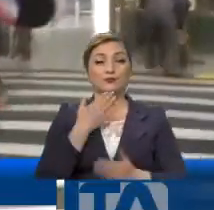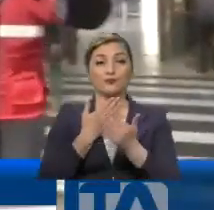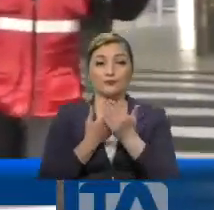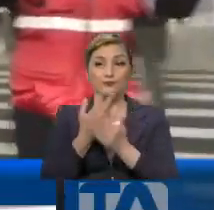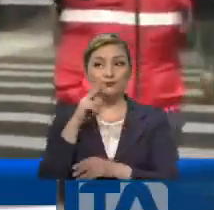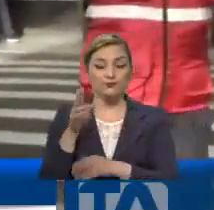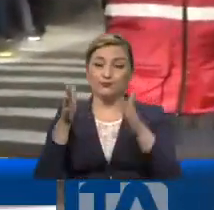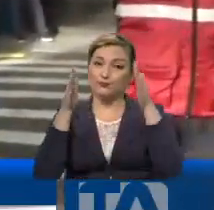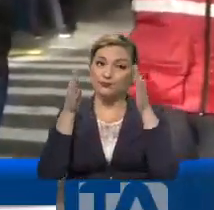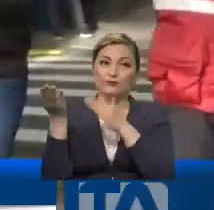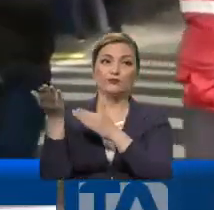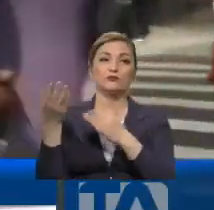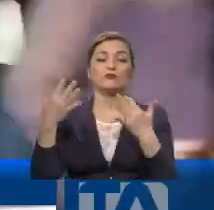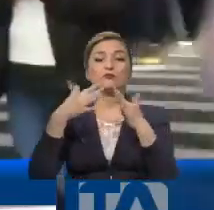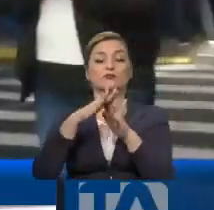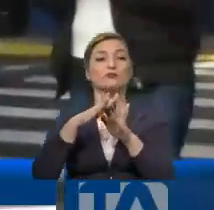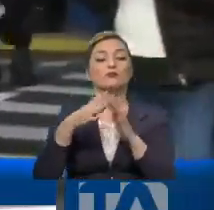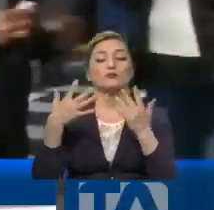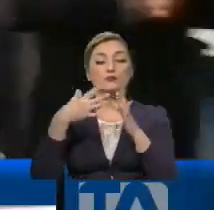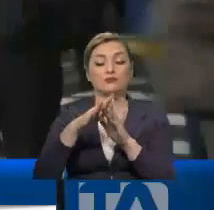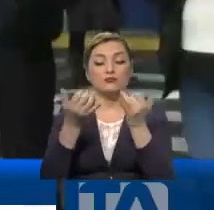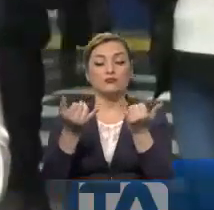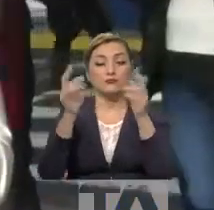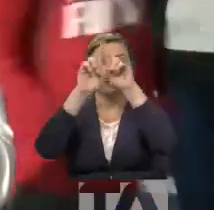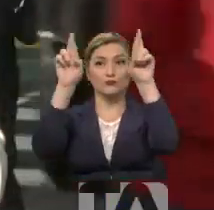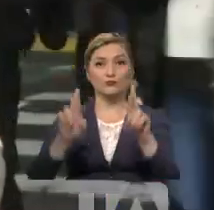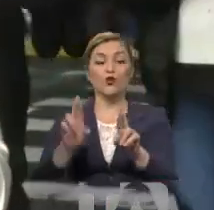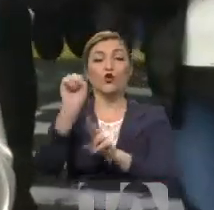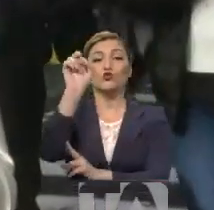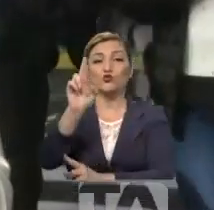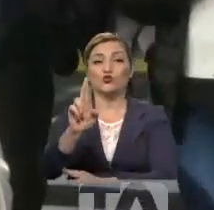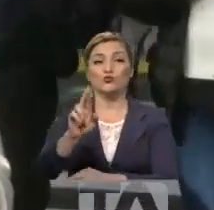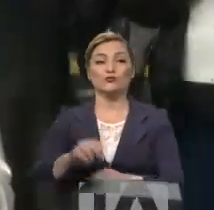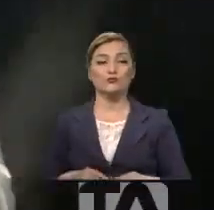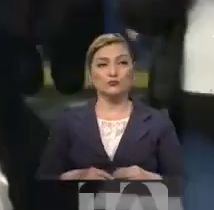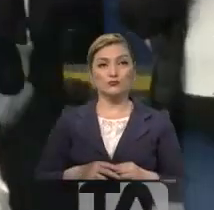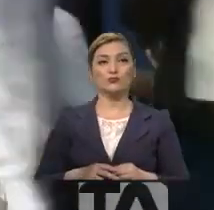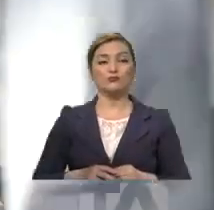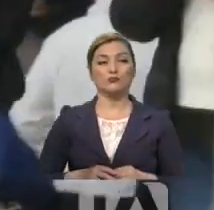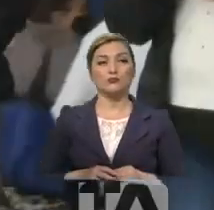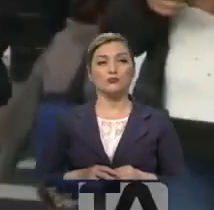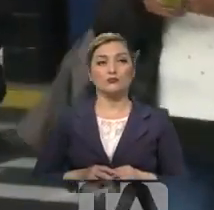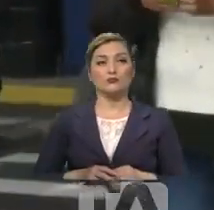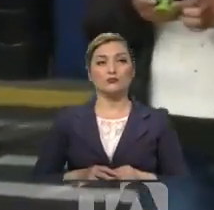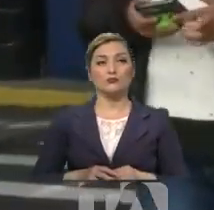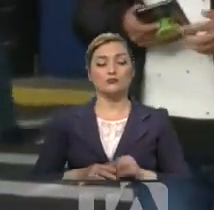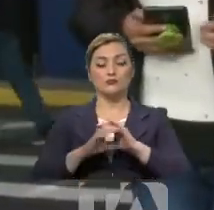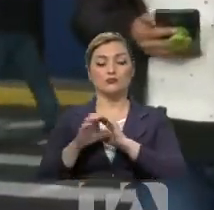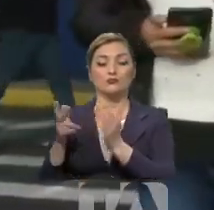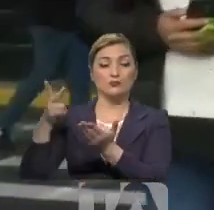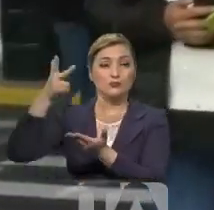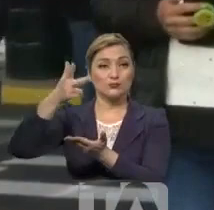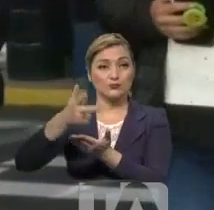es la situación a esta hora en la estación del recreo en el sur de la capital. Las unidades a esta estación están